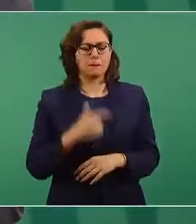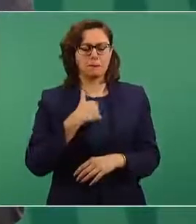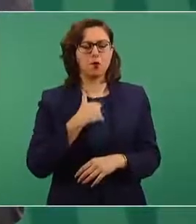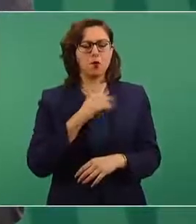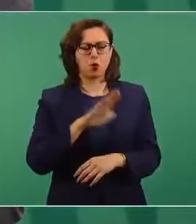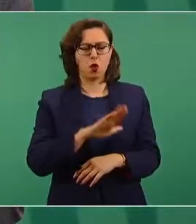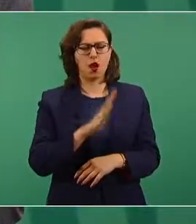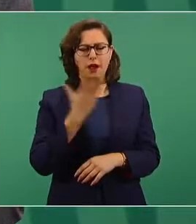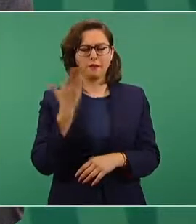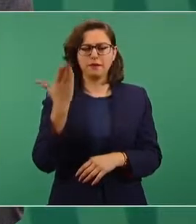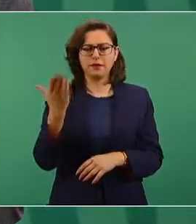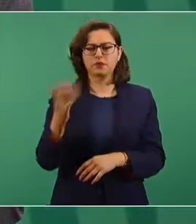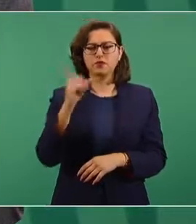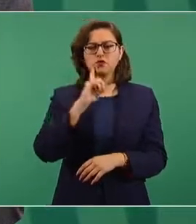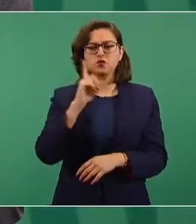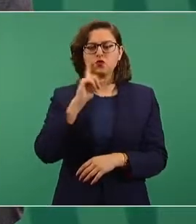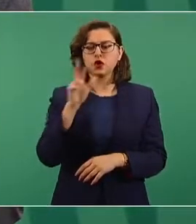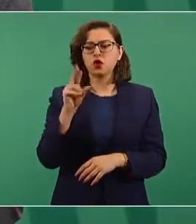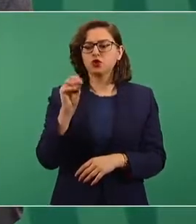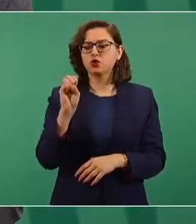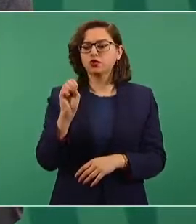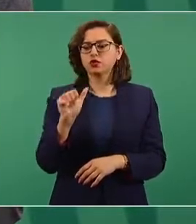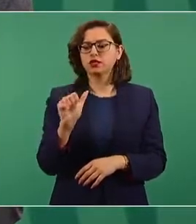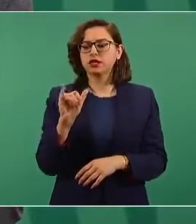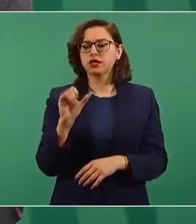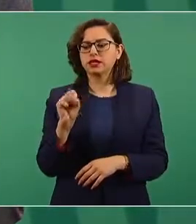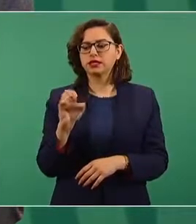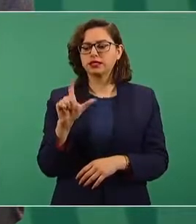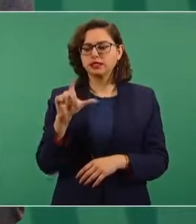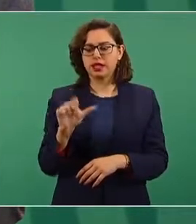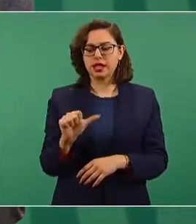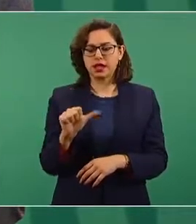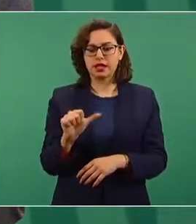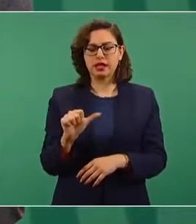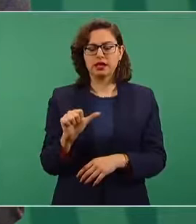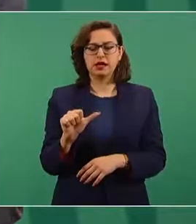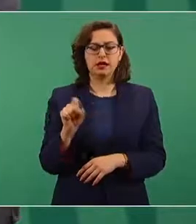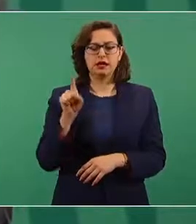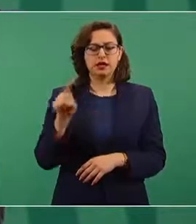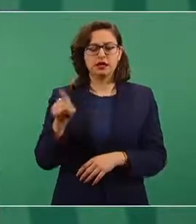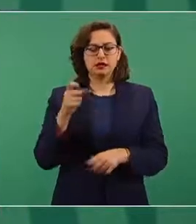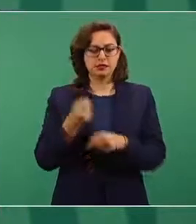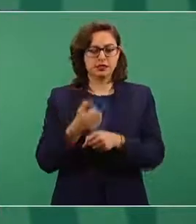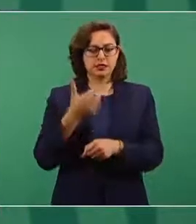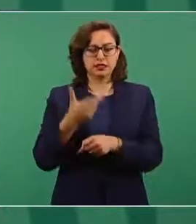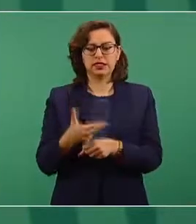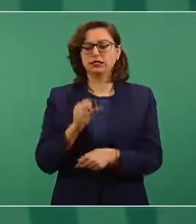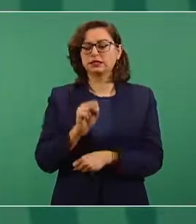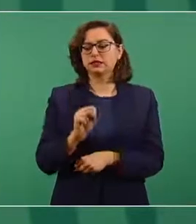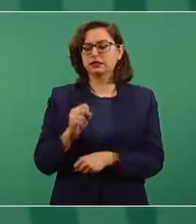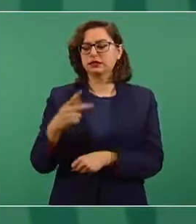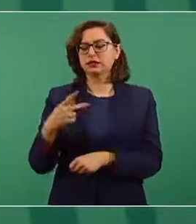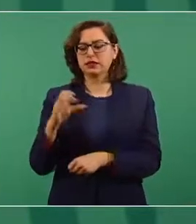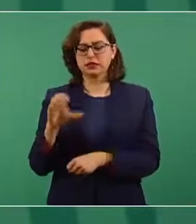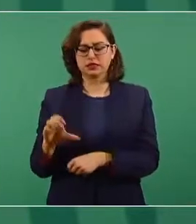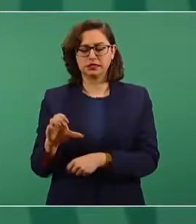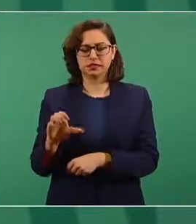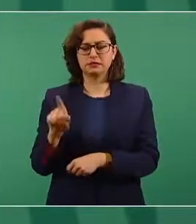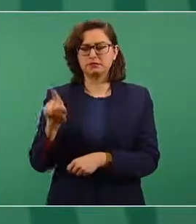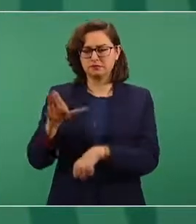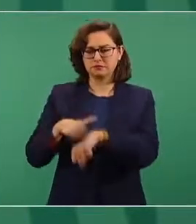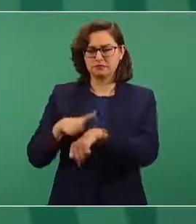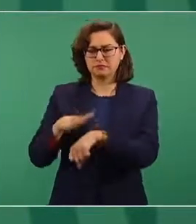Rosa Isela Rodríguez, la secretaria de Seguridad Pública, Protección Ciudadana,